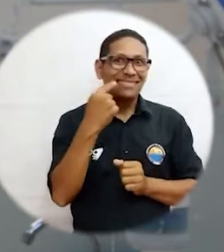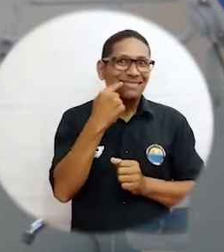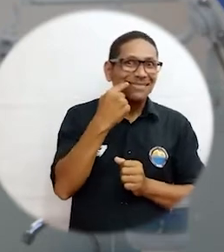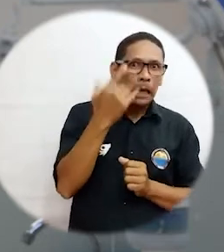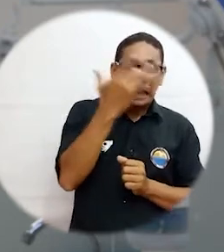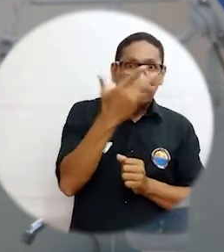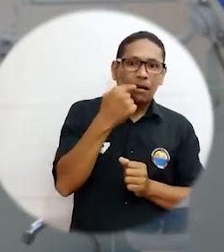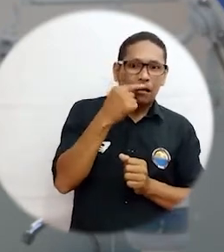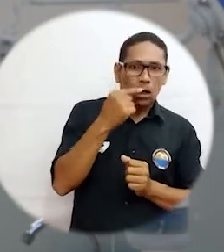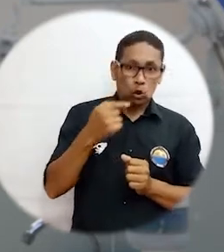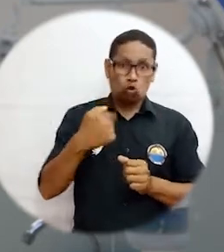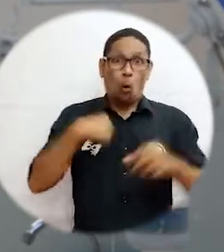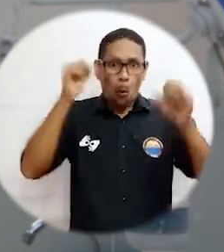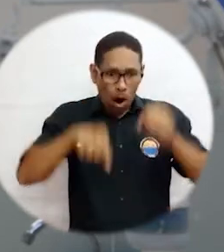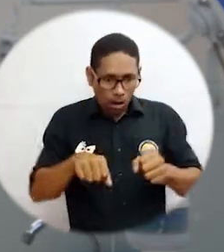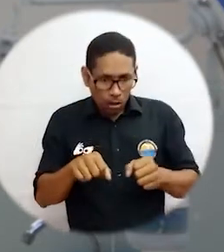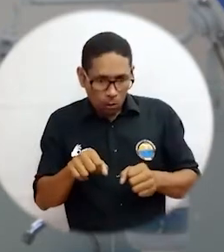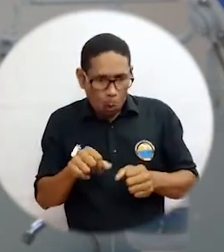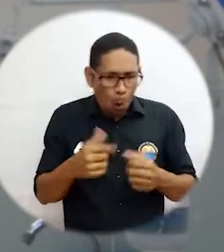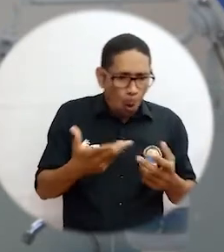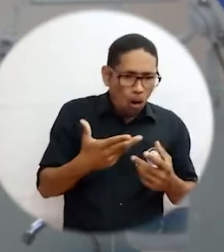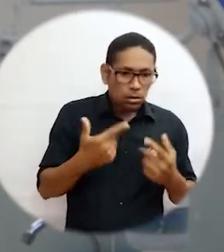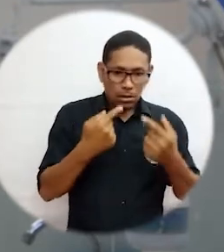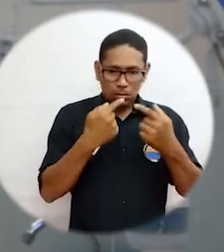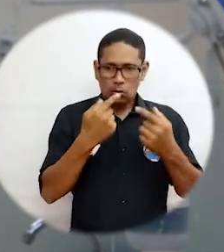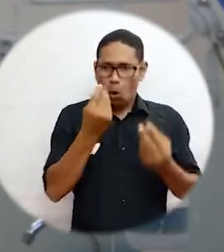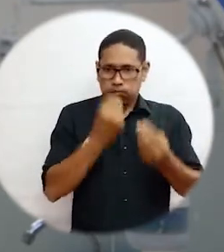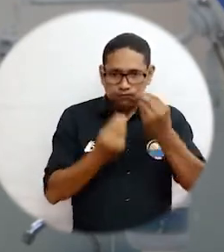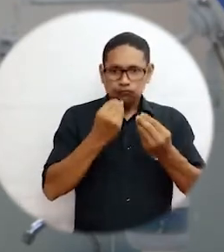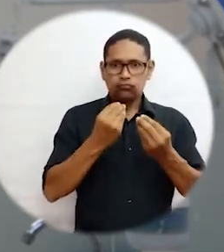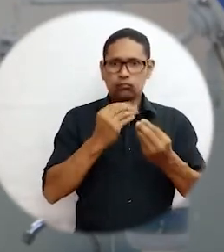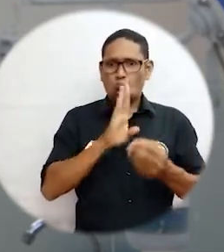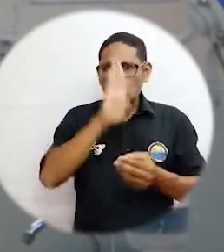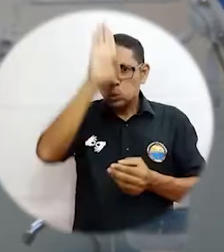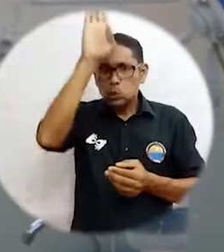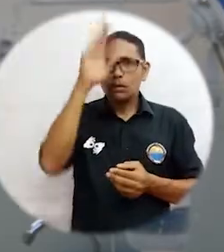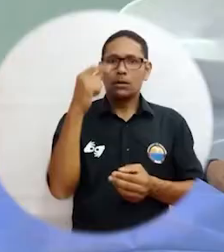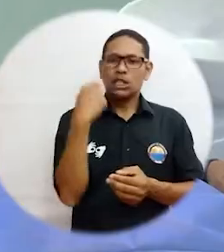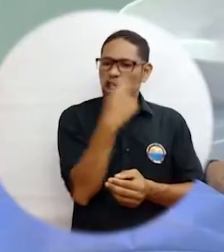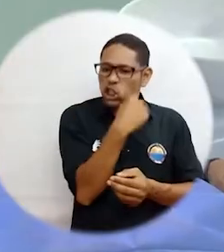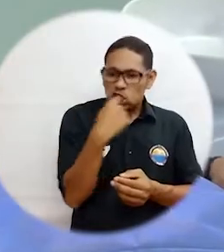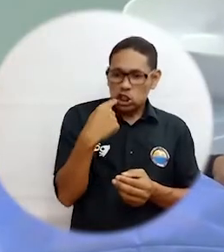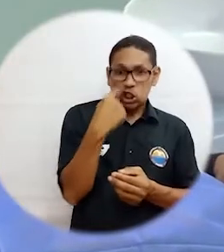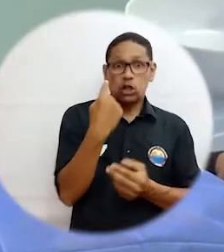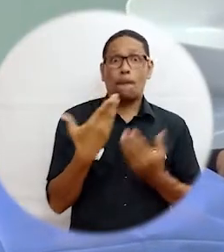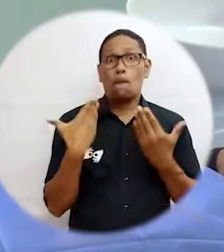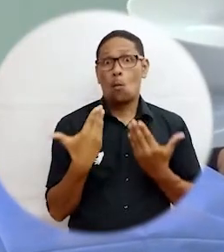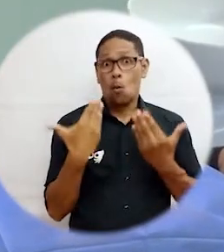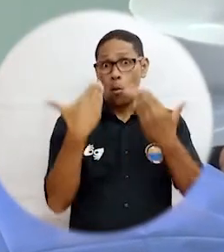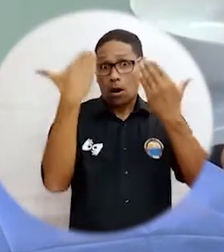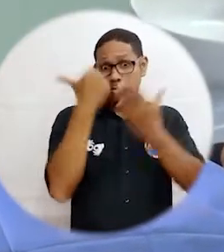La caries no da espera, yo la puedo detener si yo tengo unos buenos hábitos.